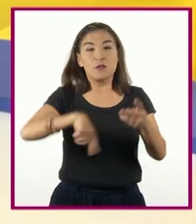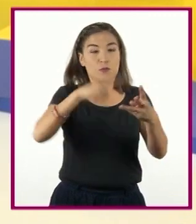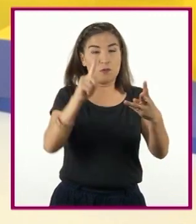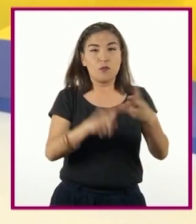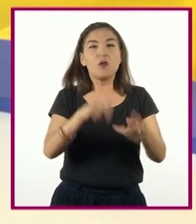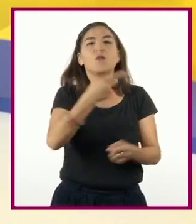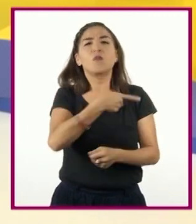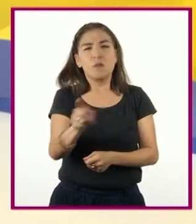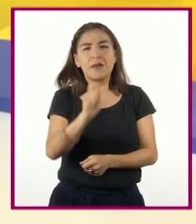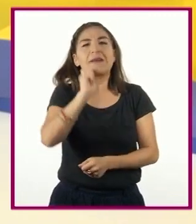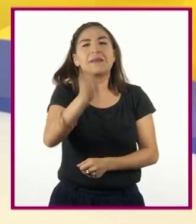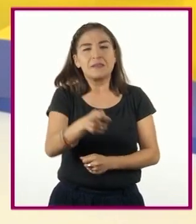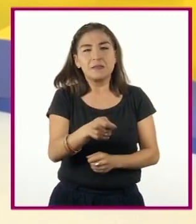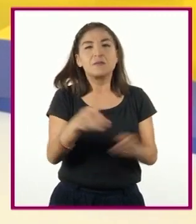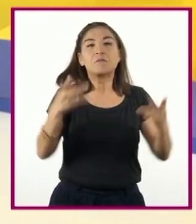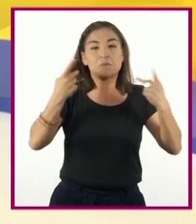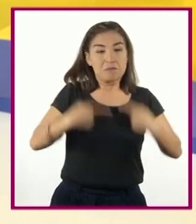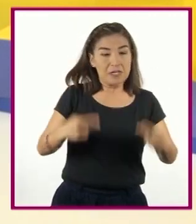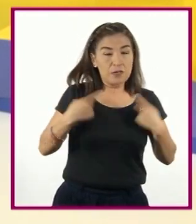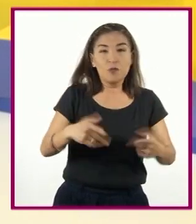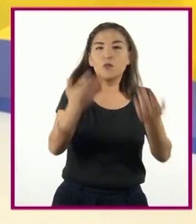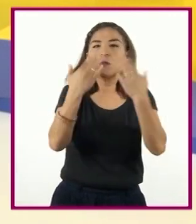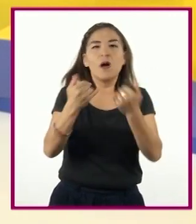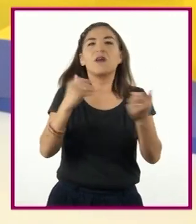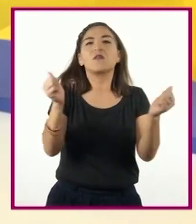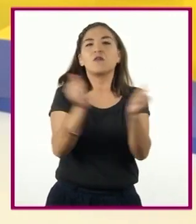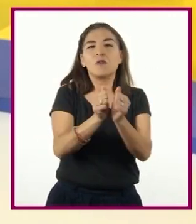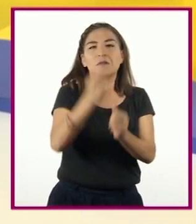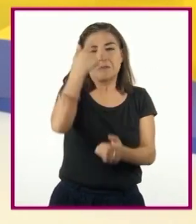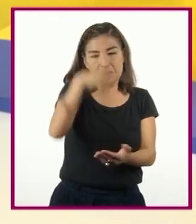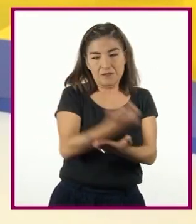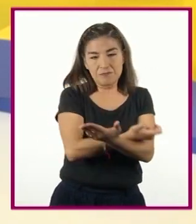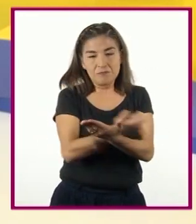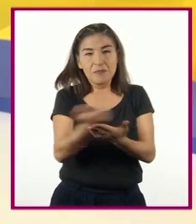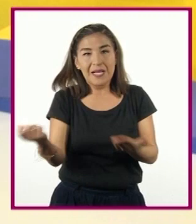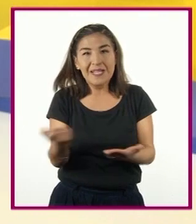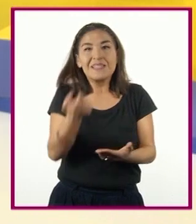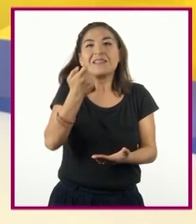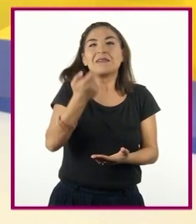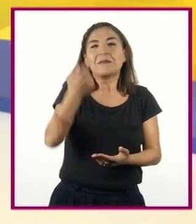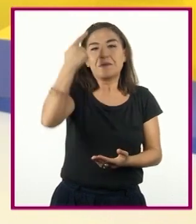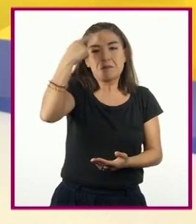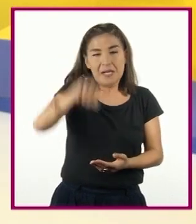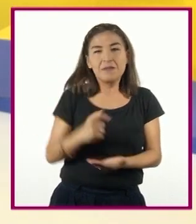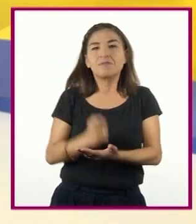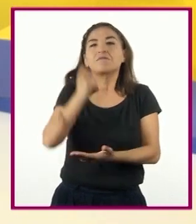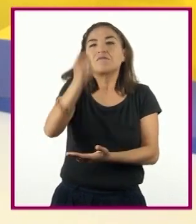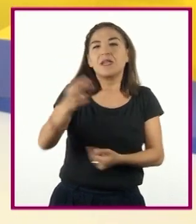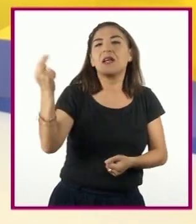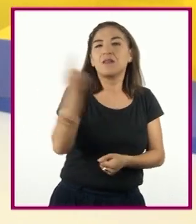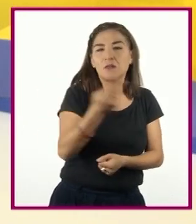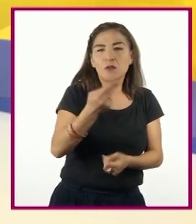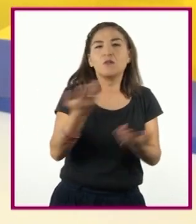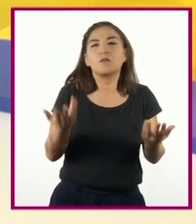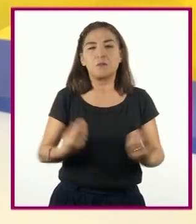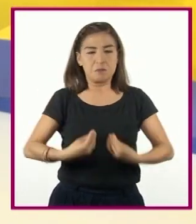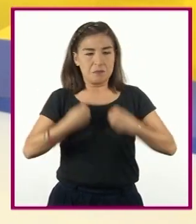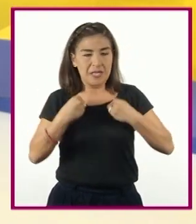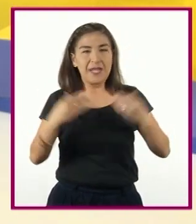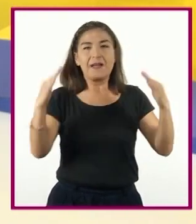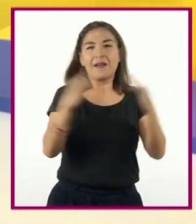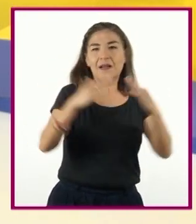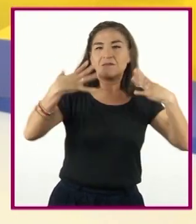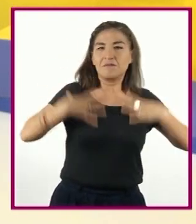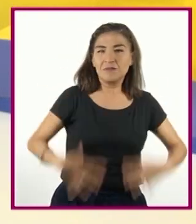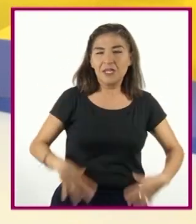pobreza es aquella en que las personas no cuentan con el ingreso suficiente para satisfacer las necesidades de vivienda,